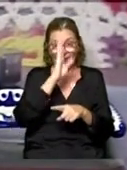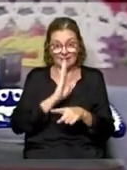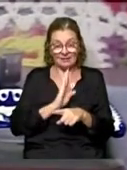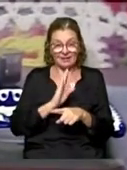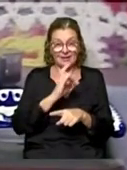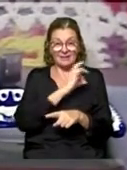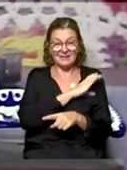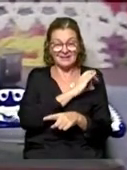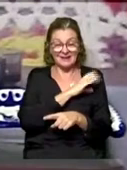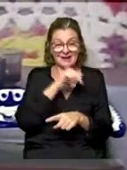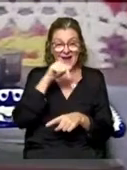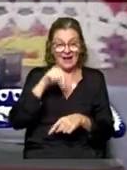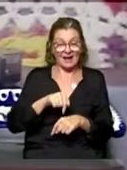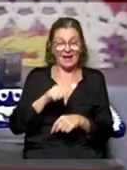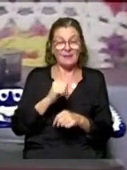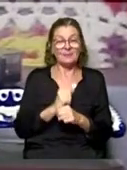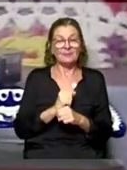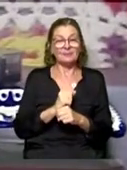en Chile, acá.